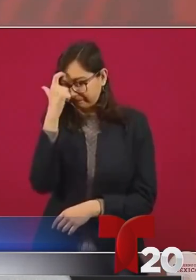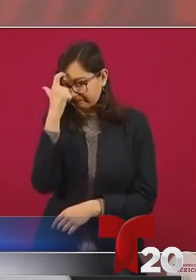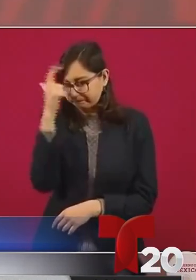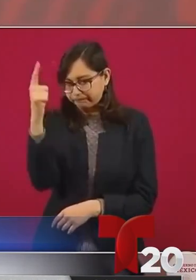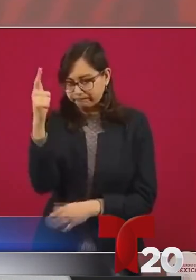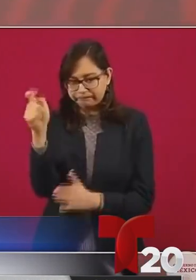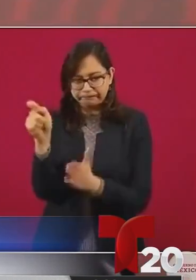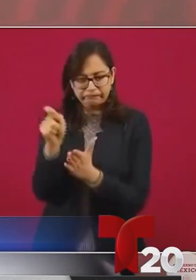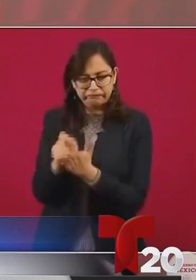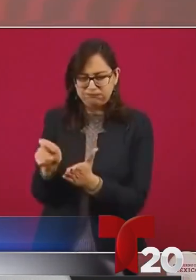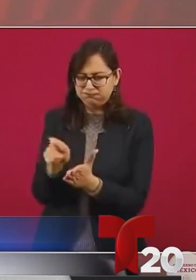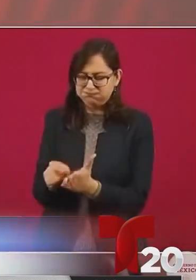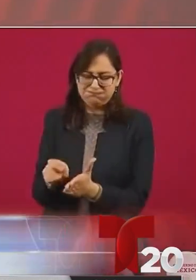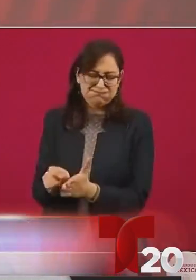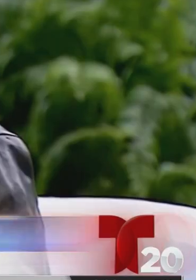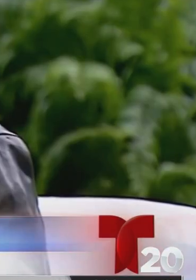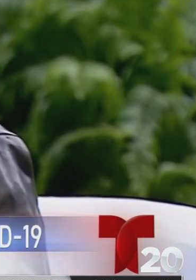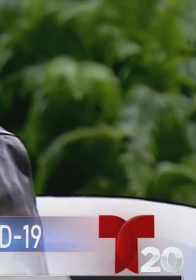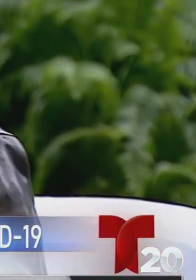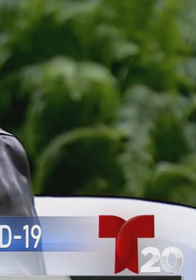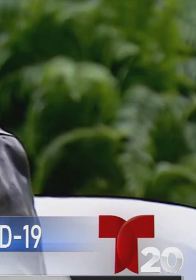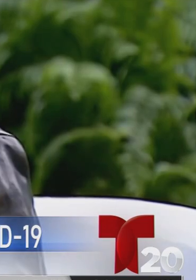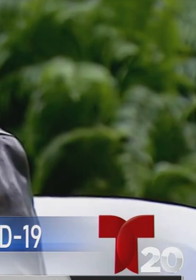de lo mejor del país.